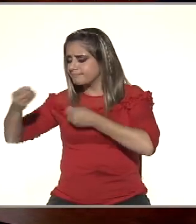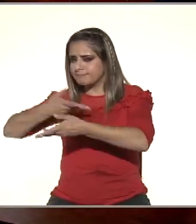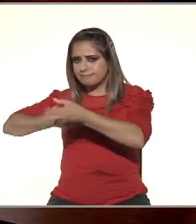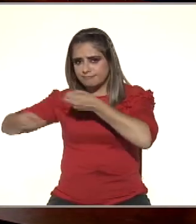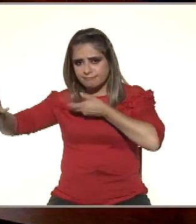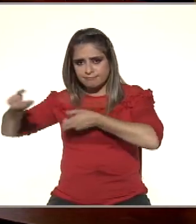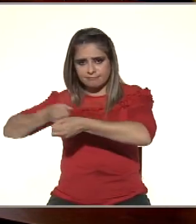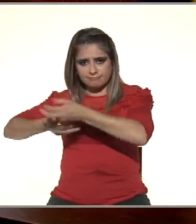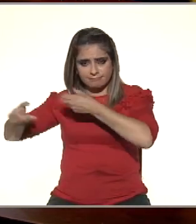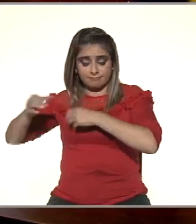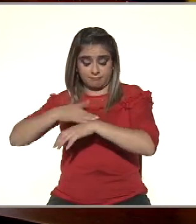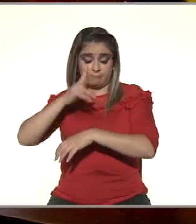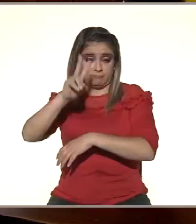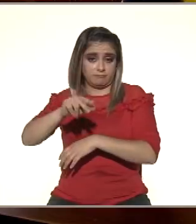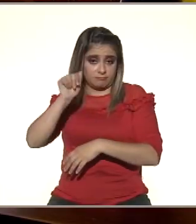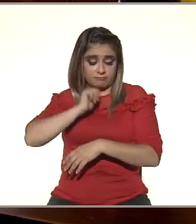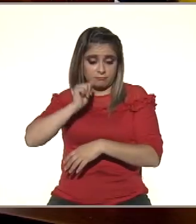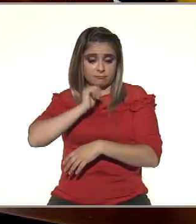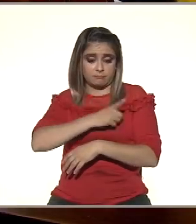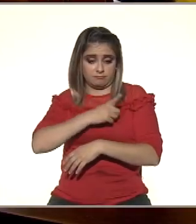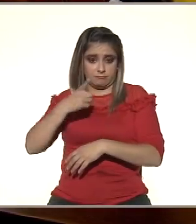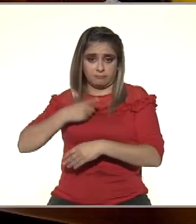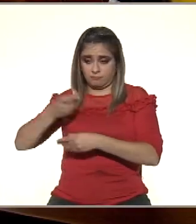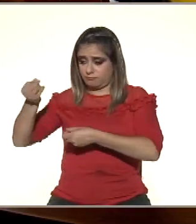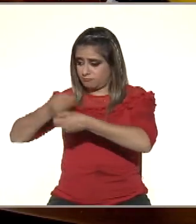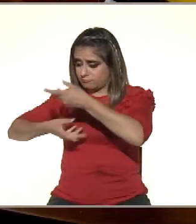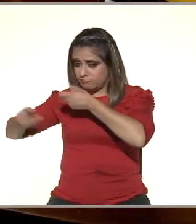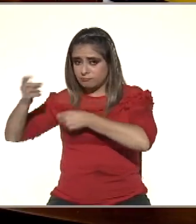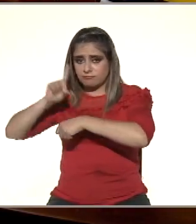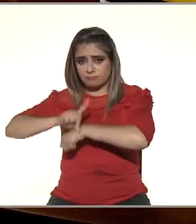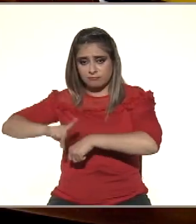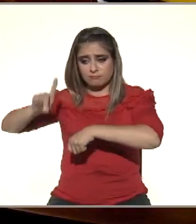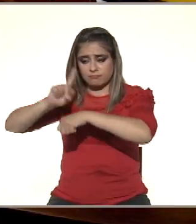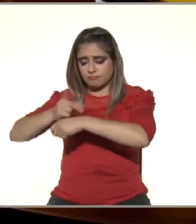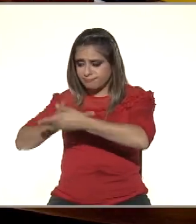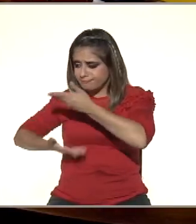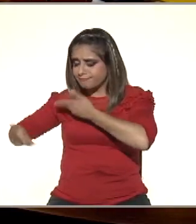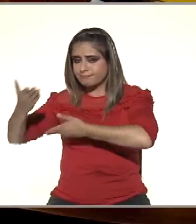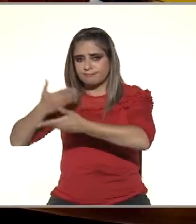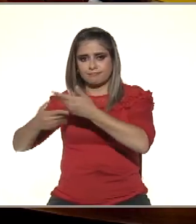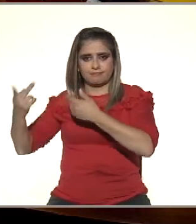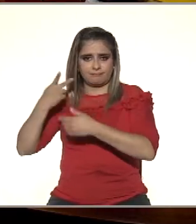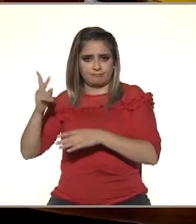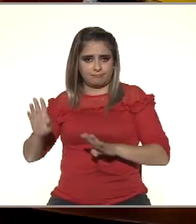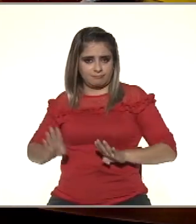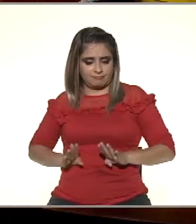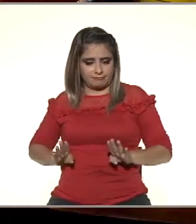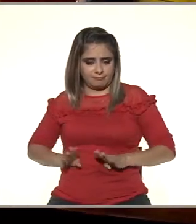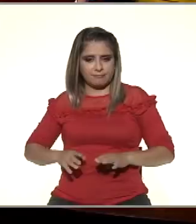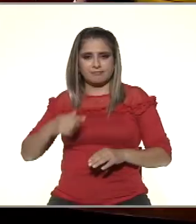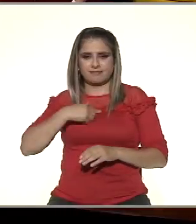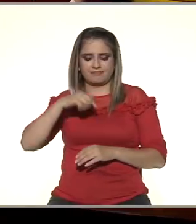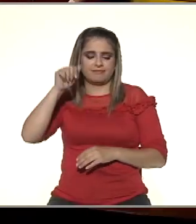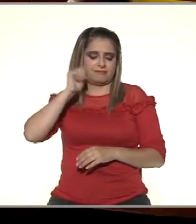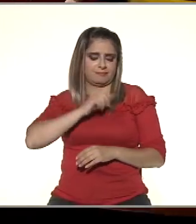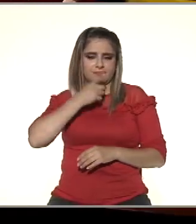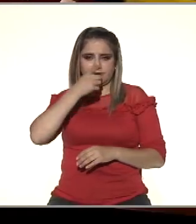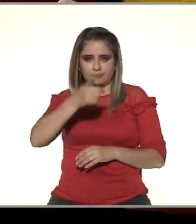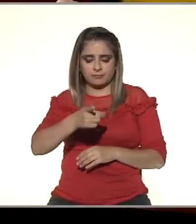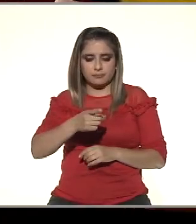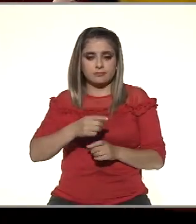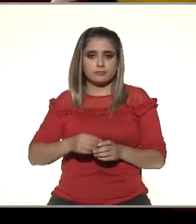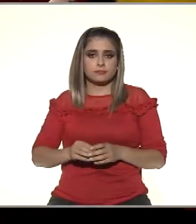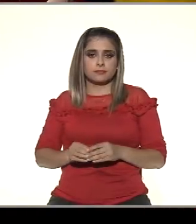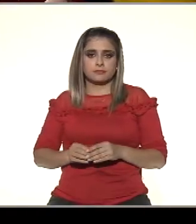porque tenemos que hacerlo, porque es algo que se construye día a día. Yo he dicho de broma y en serio